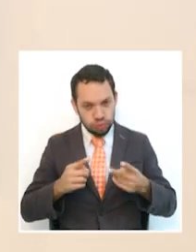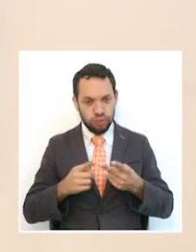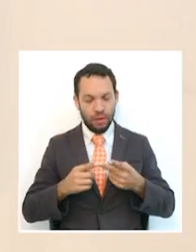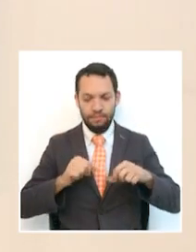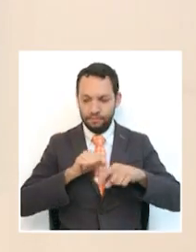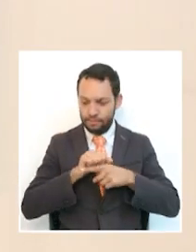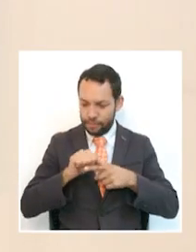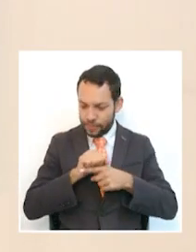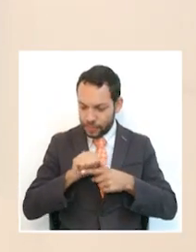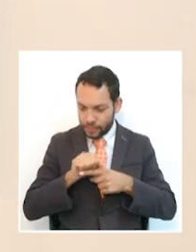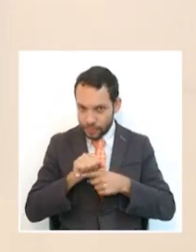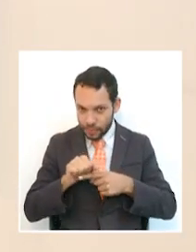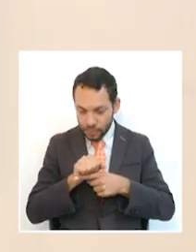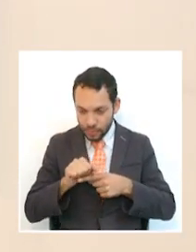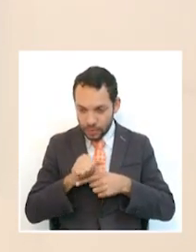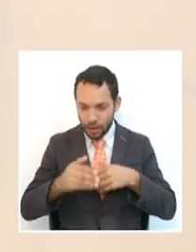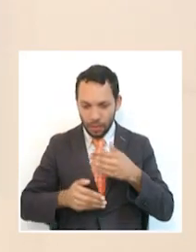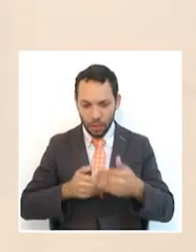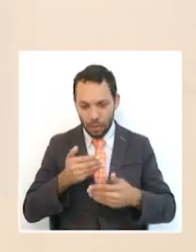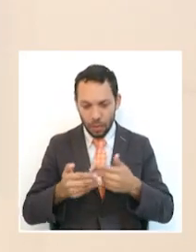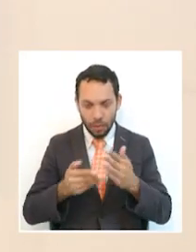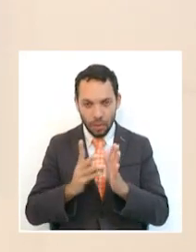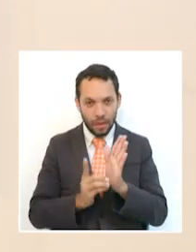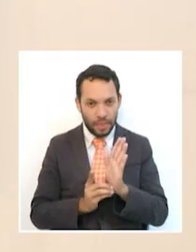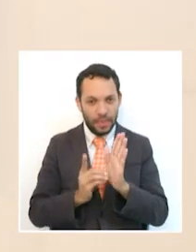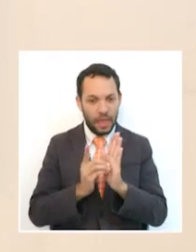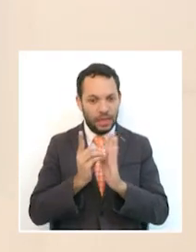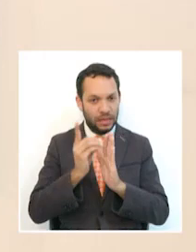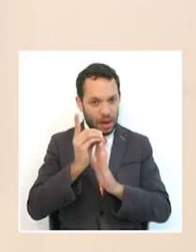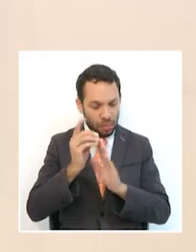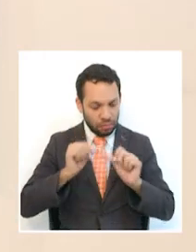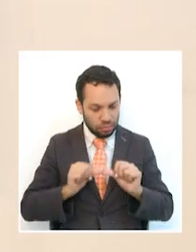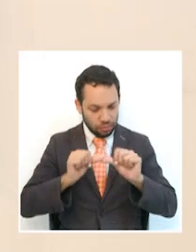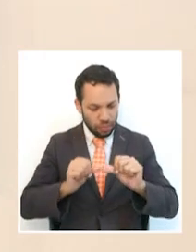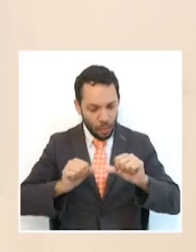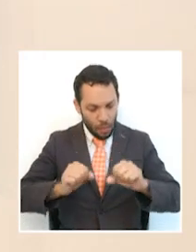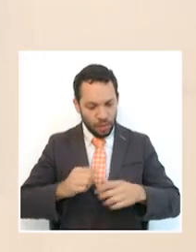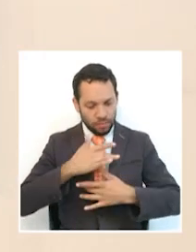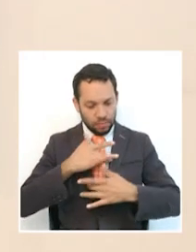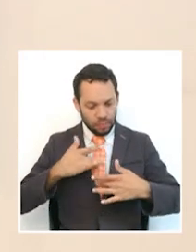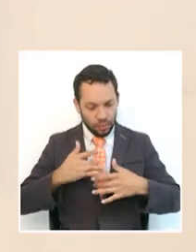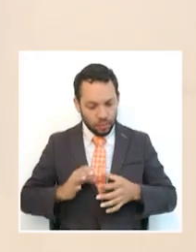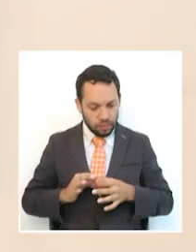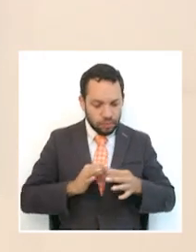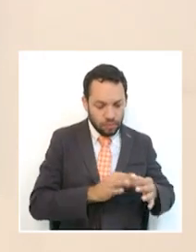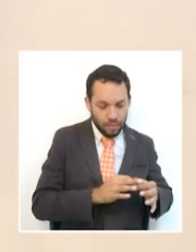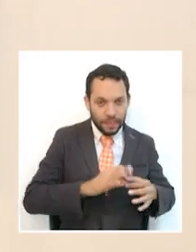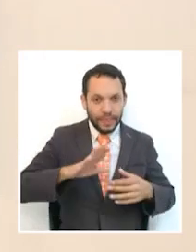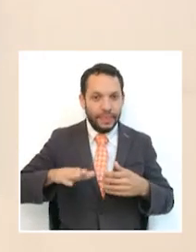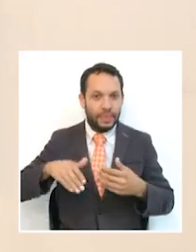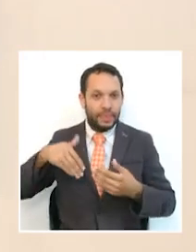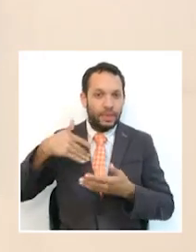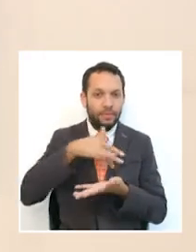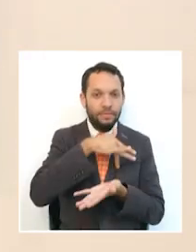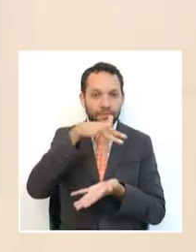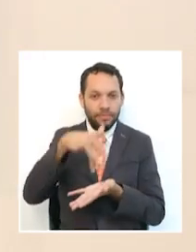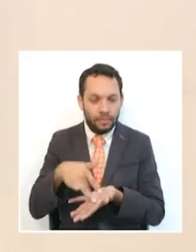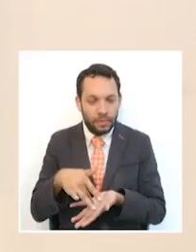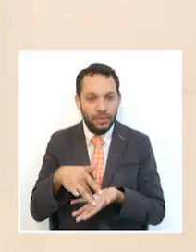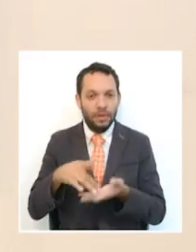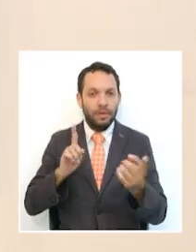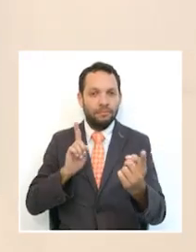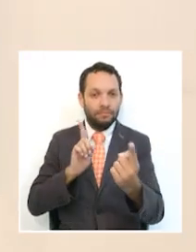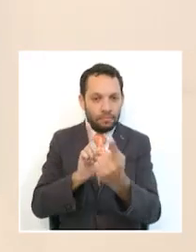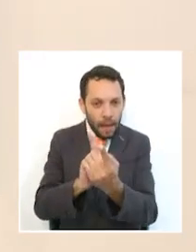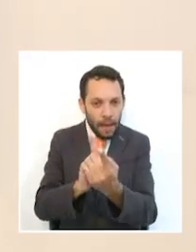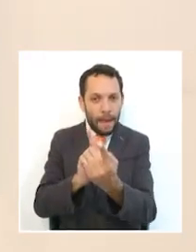eso tenemos un desayuno saludable posterior a esto nos desplazamos a hacer terapias de afecto donde miramos